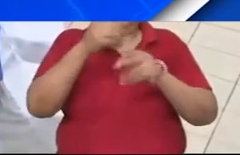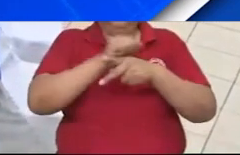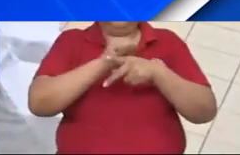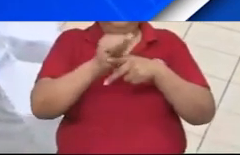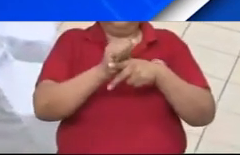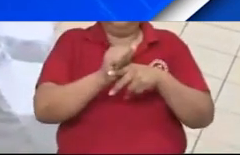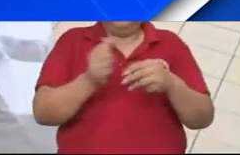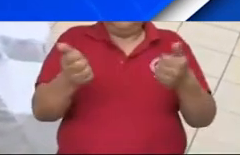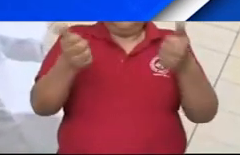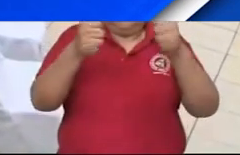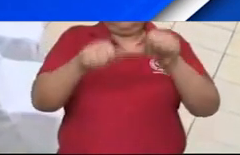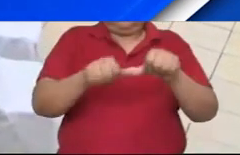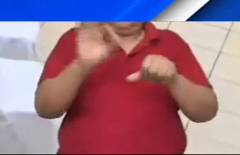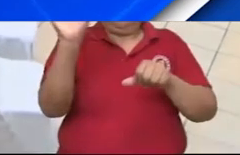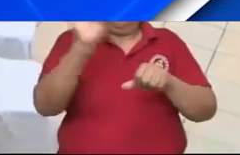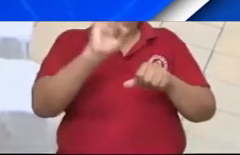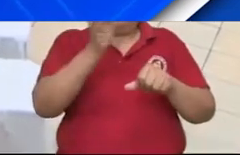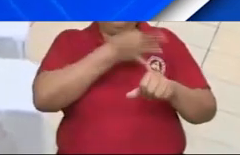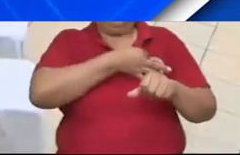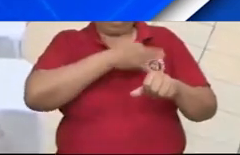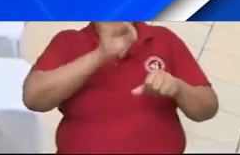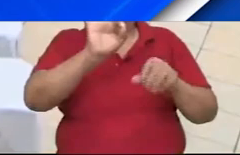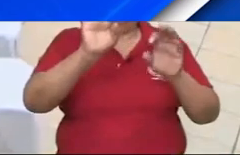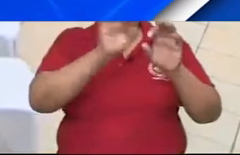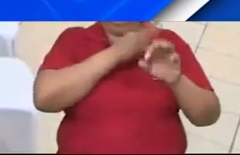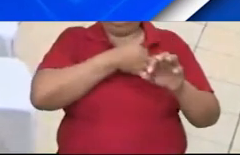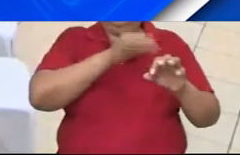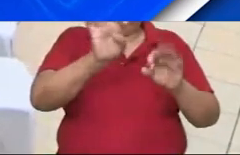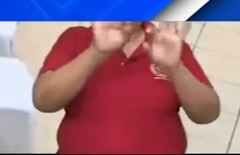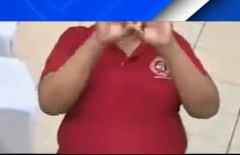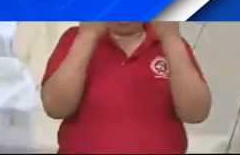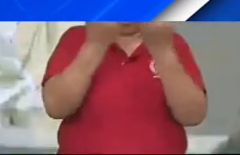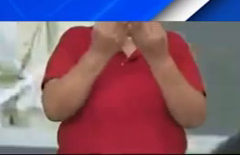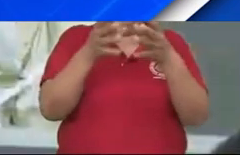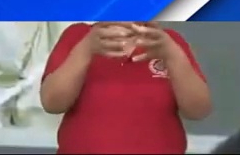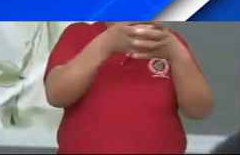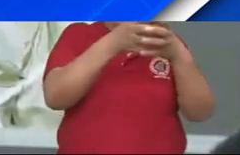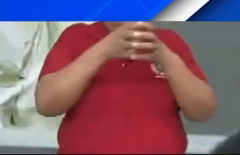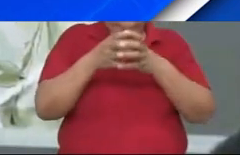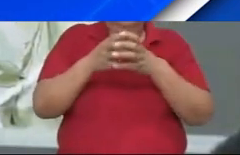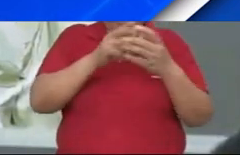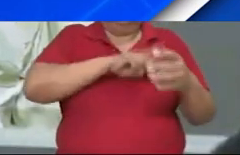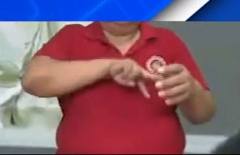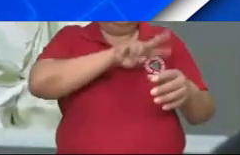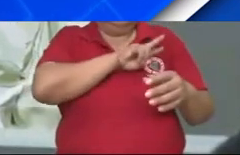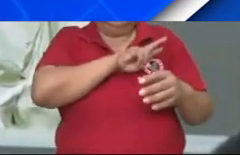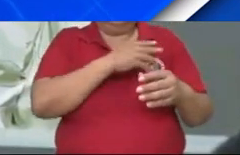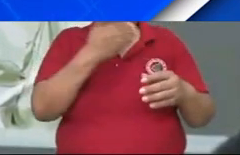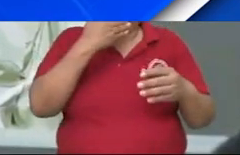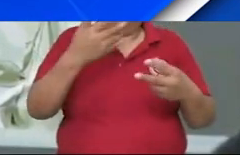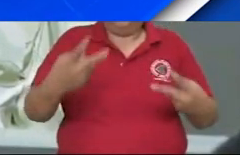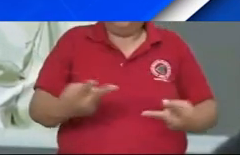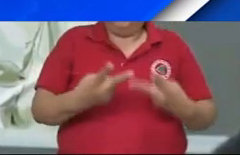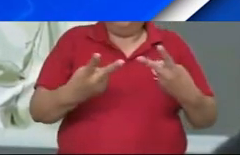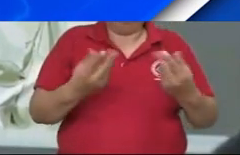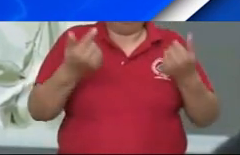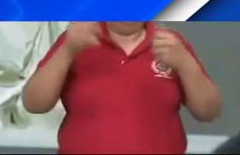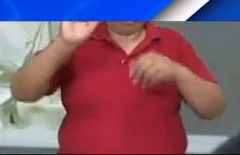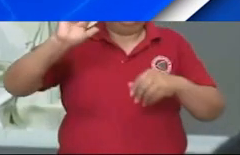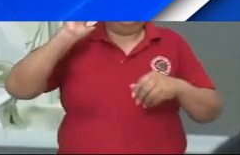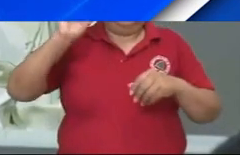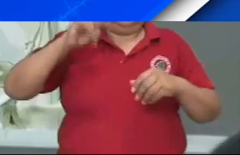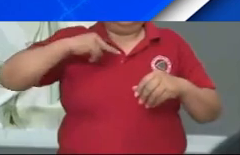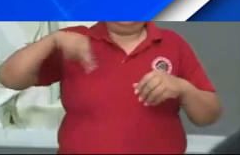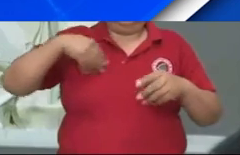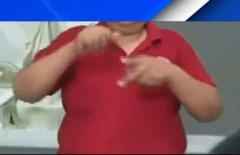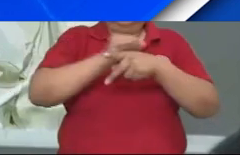En el marco del modelo de fe, familia, comunidad, valores, buen vivir, de compromisos de